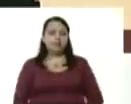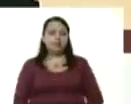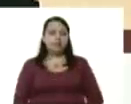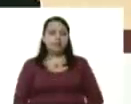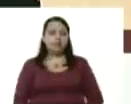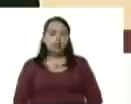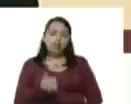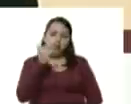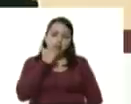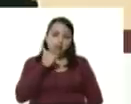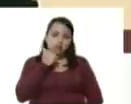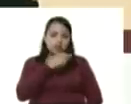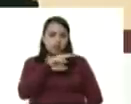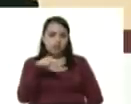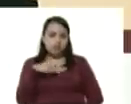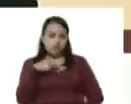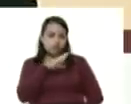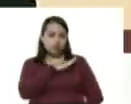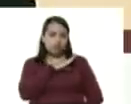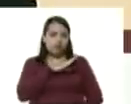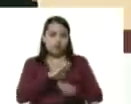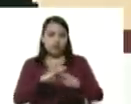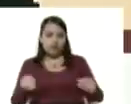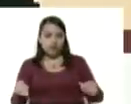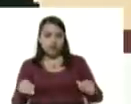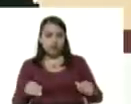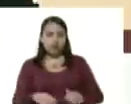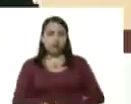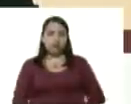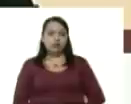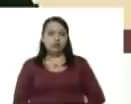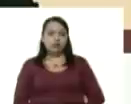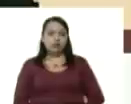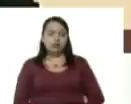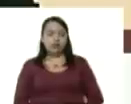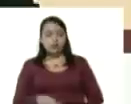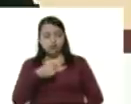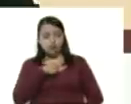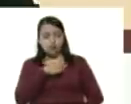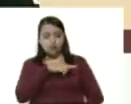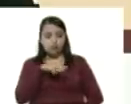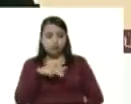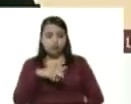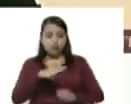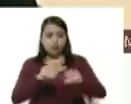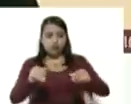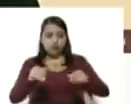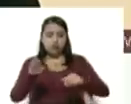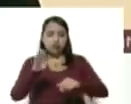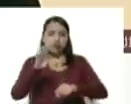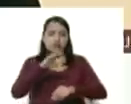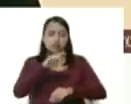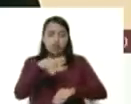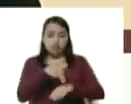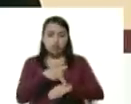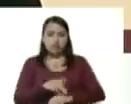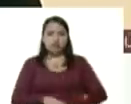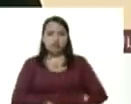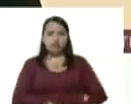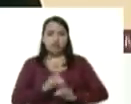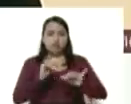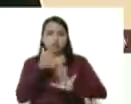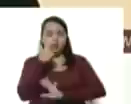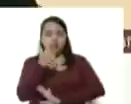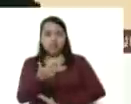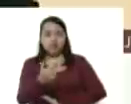violente nuestro territorio y la integridad del territorio nacional. Por eso hemos dicho